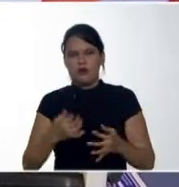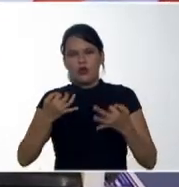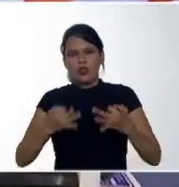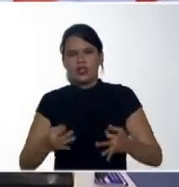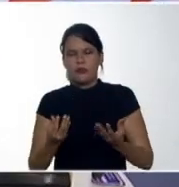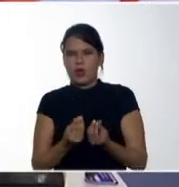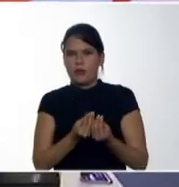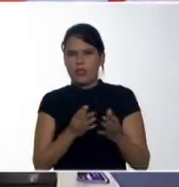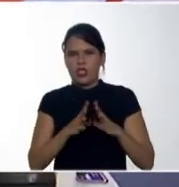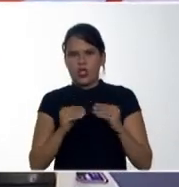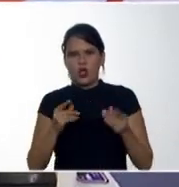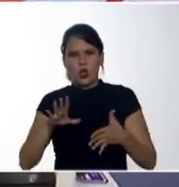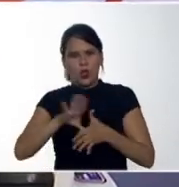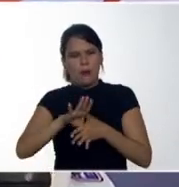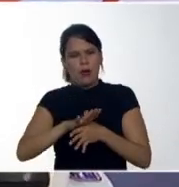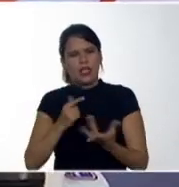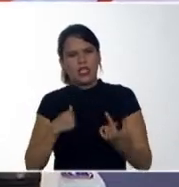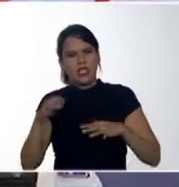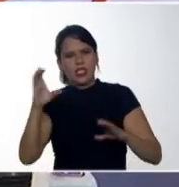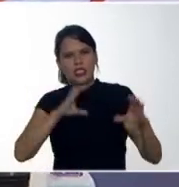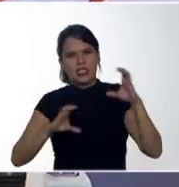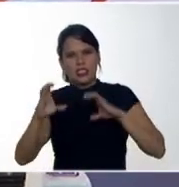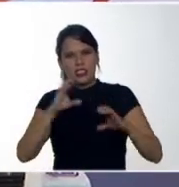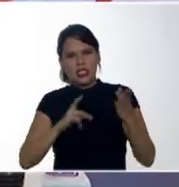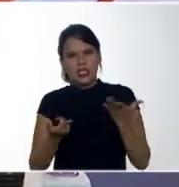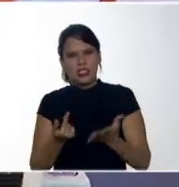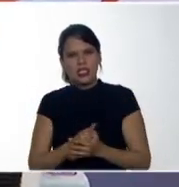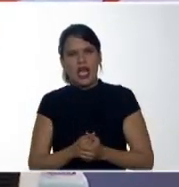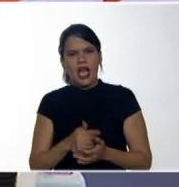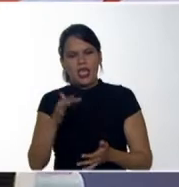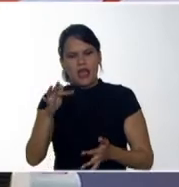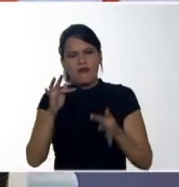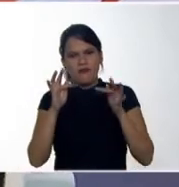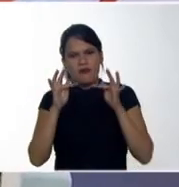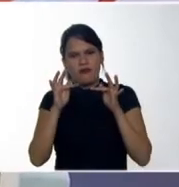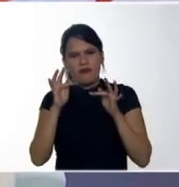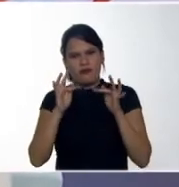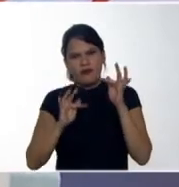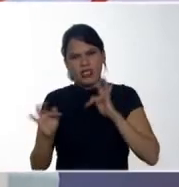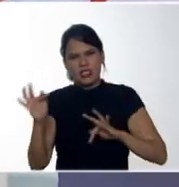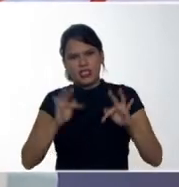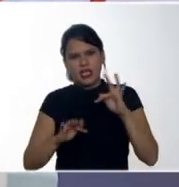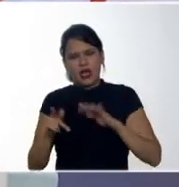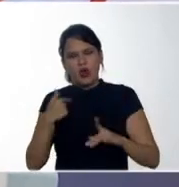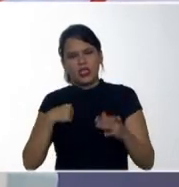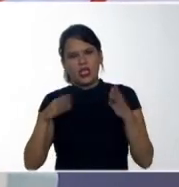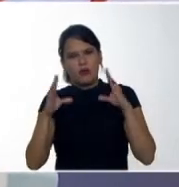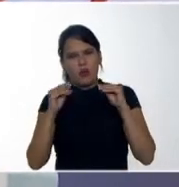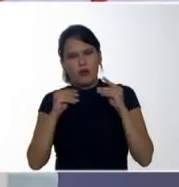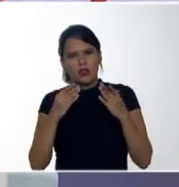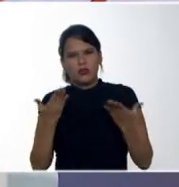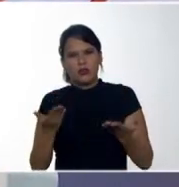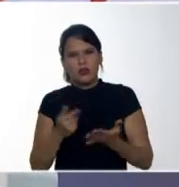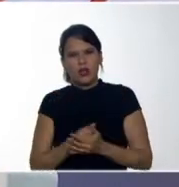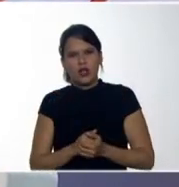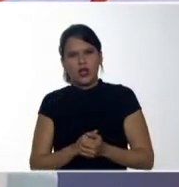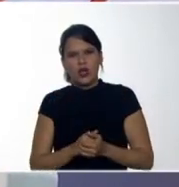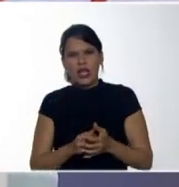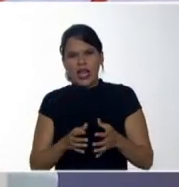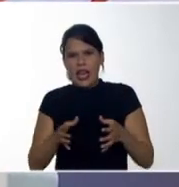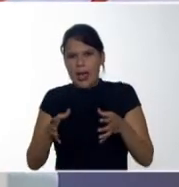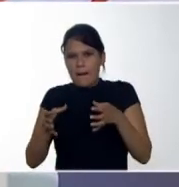acompañando todos los martes de ciencia en el área de formación de física. Hoy estaremos hablando sobre lo que es la